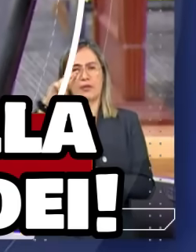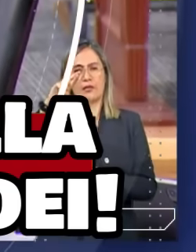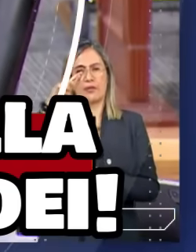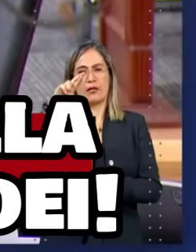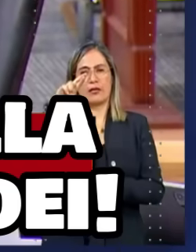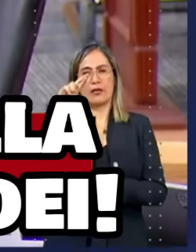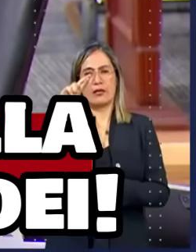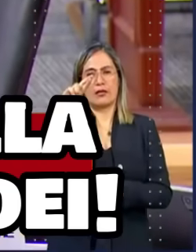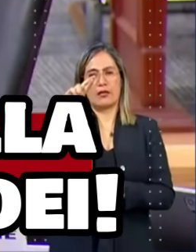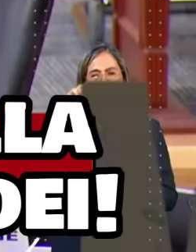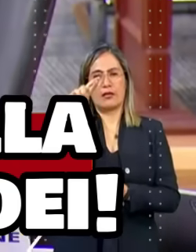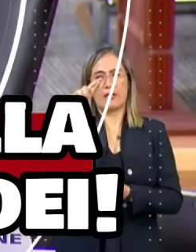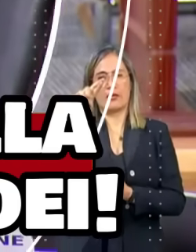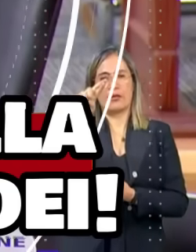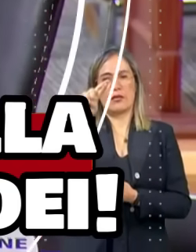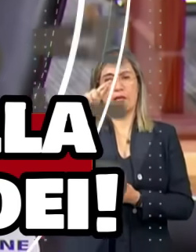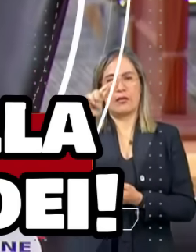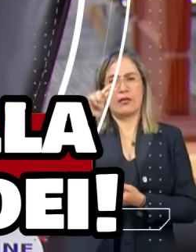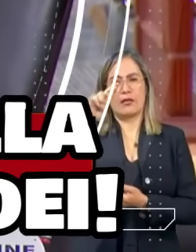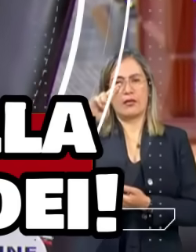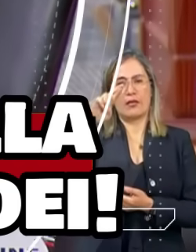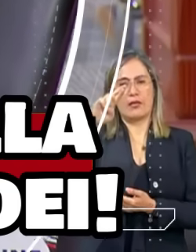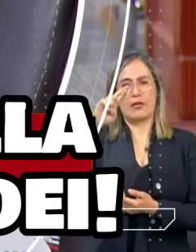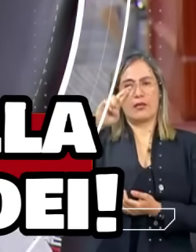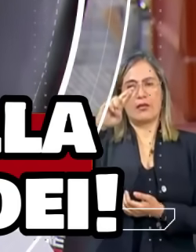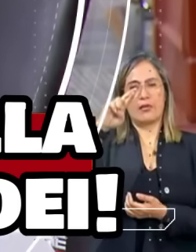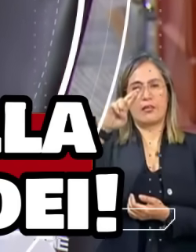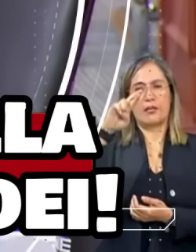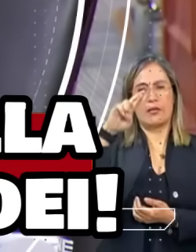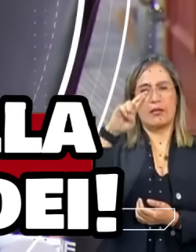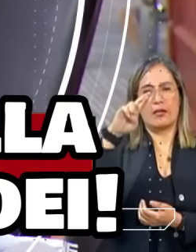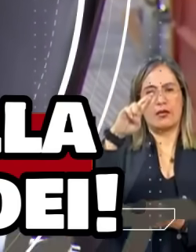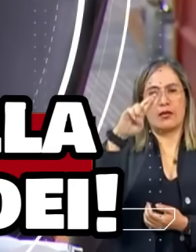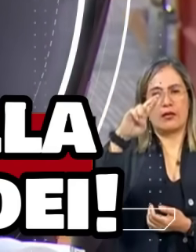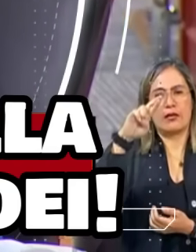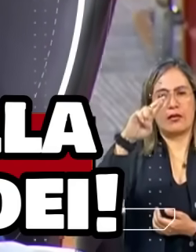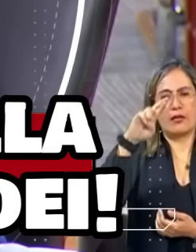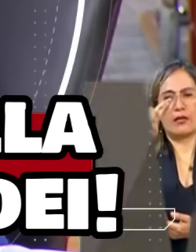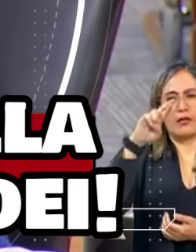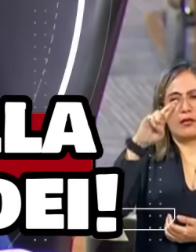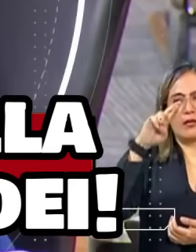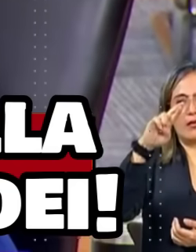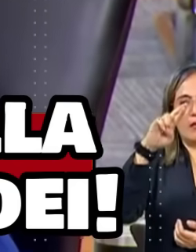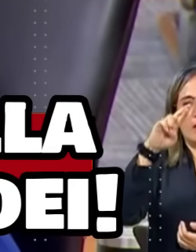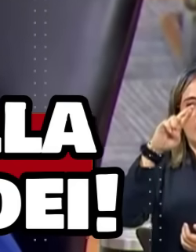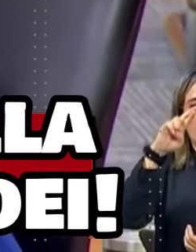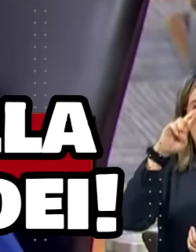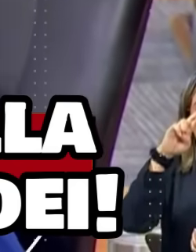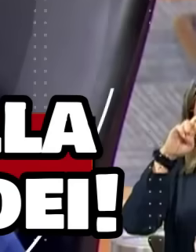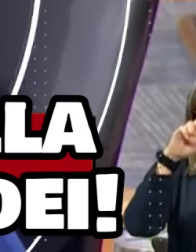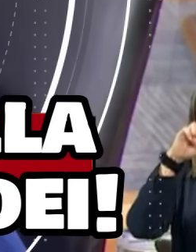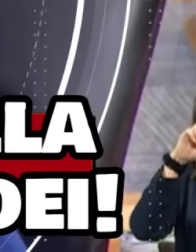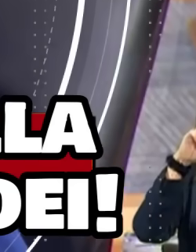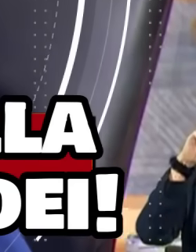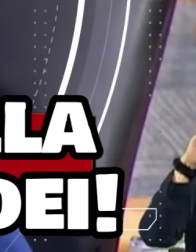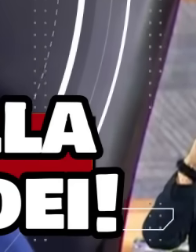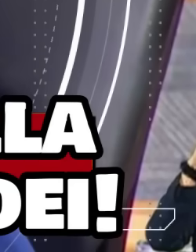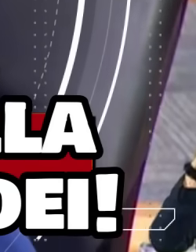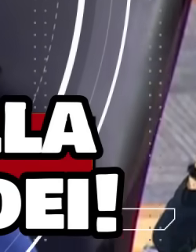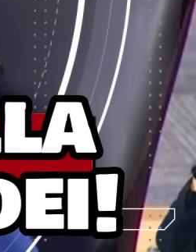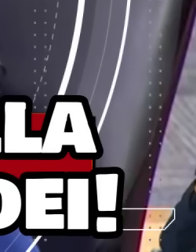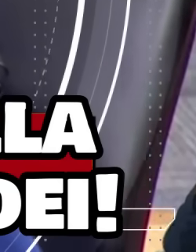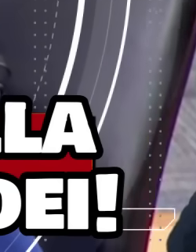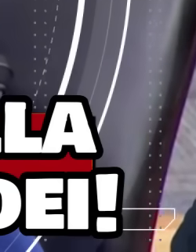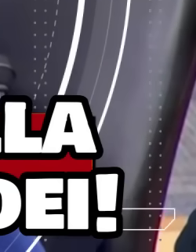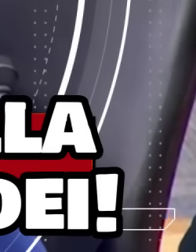punto correspondiente. Tras oír cómo la Lencha Tadei se puso del lado del PRIAN, el consejero del Poder Legislativo del PT,